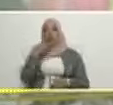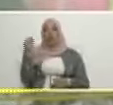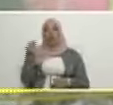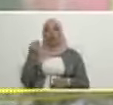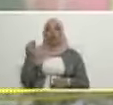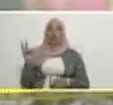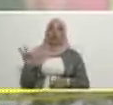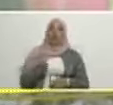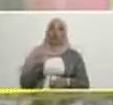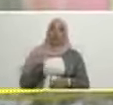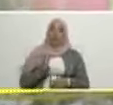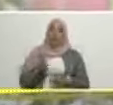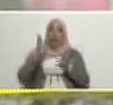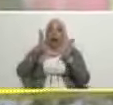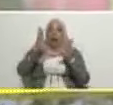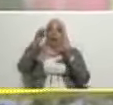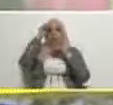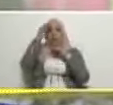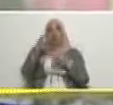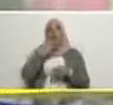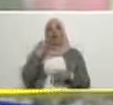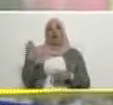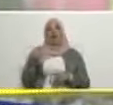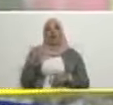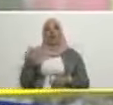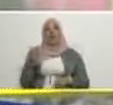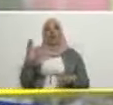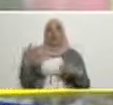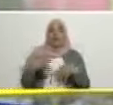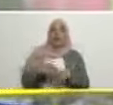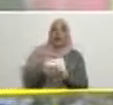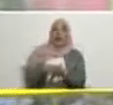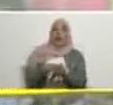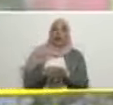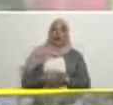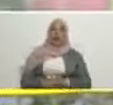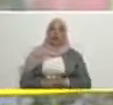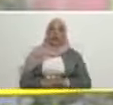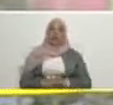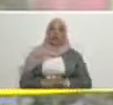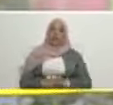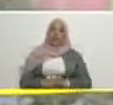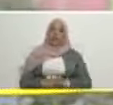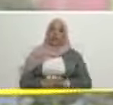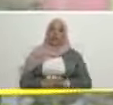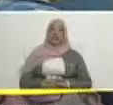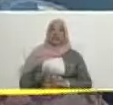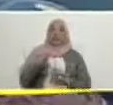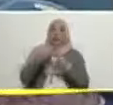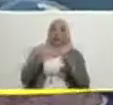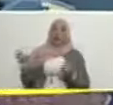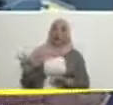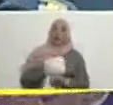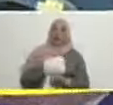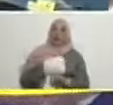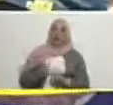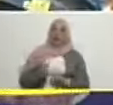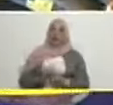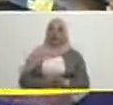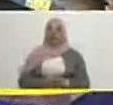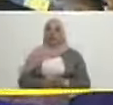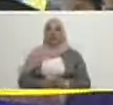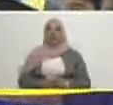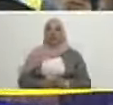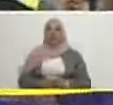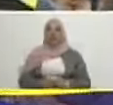juventud para atender a la juventud integralmente en todo el país. Claro,